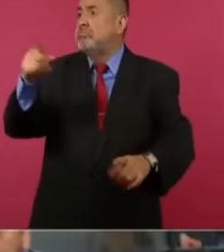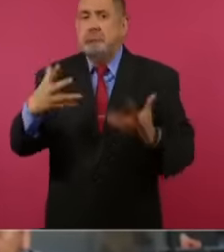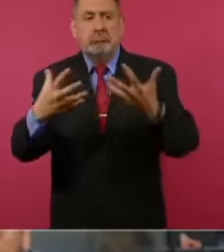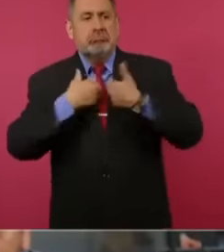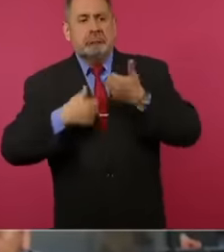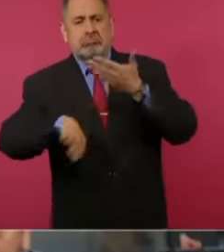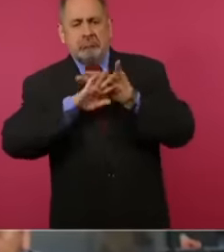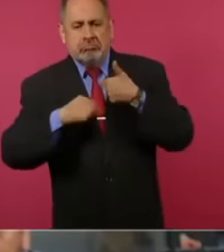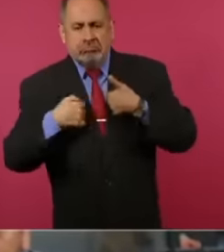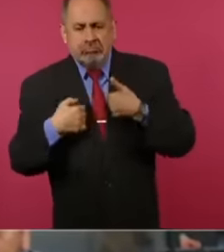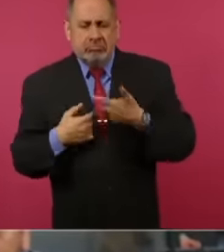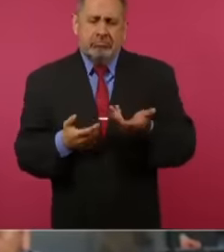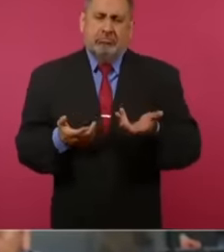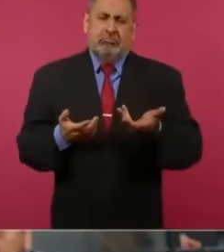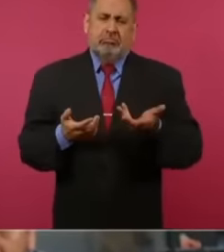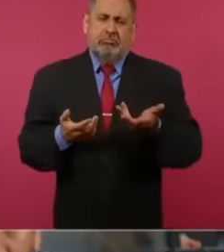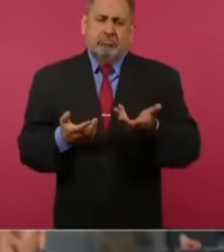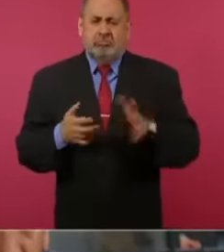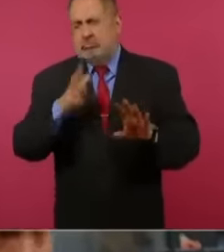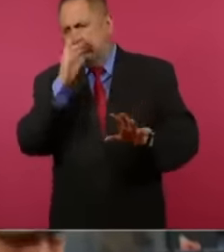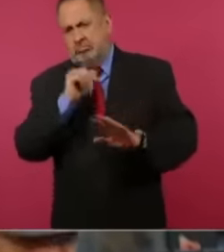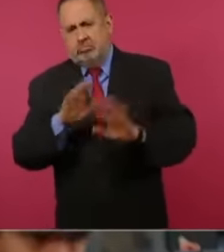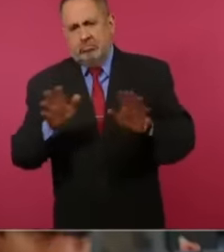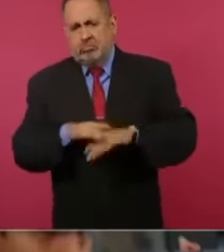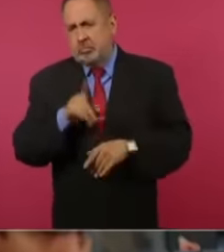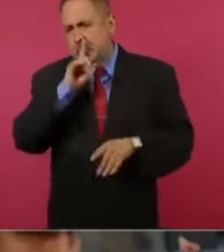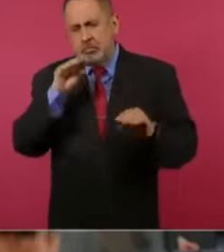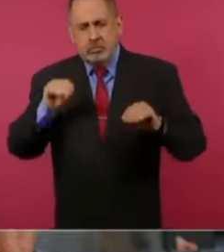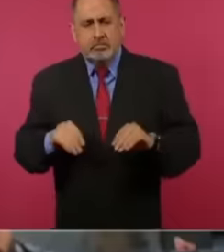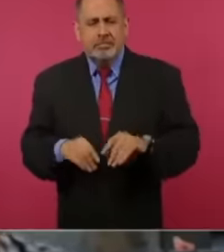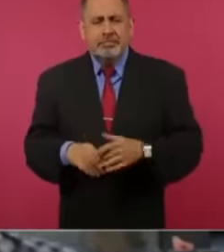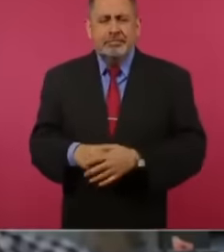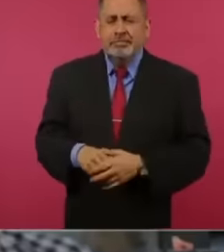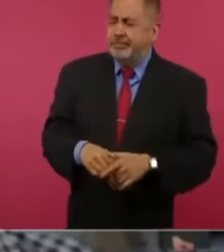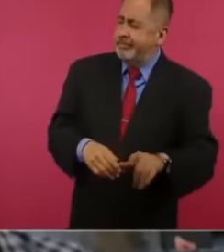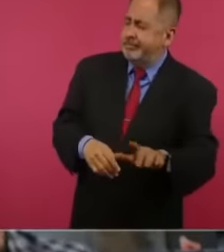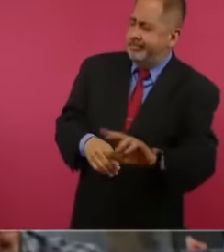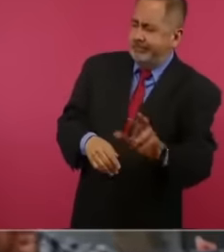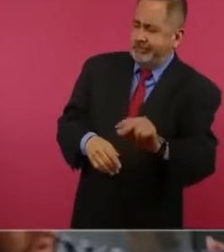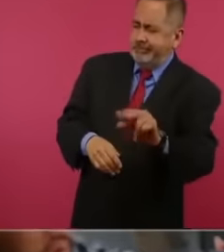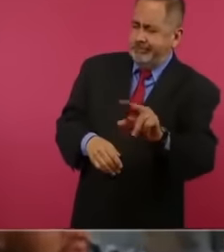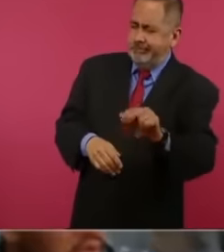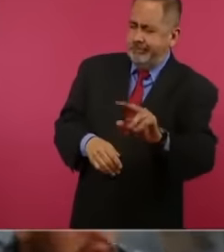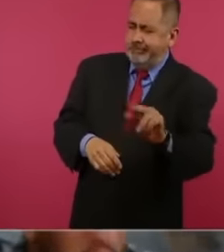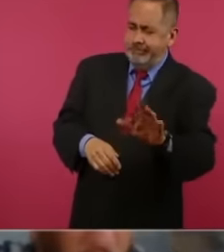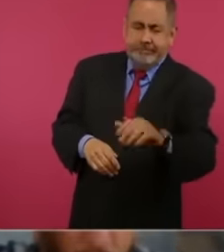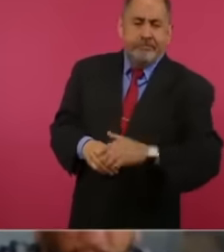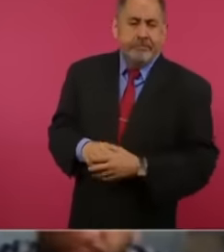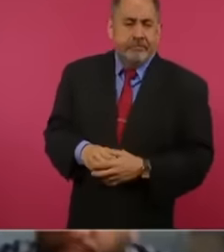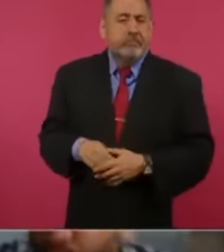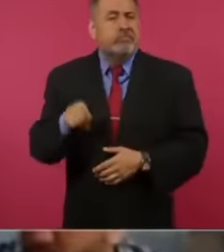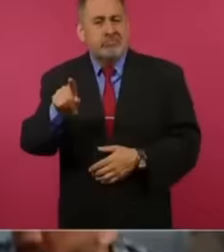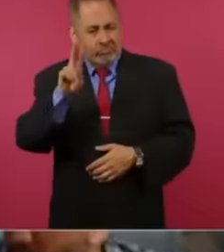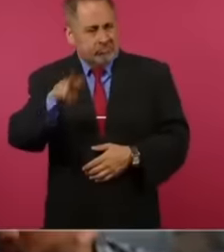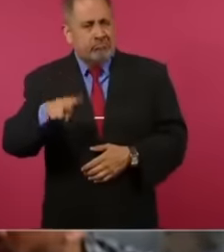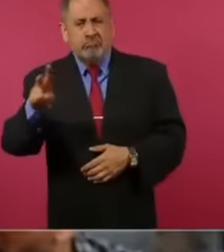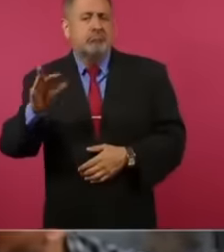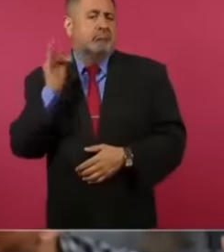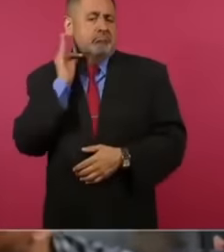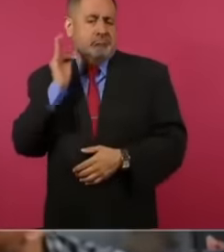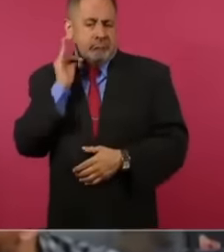revierte, persiguen, y luego se amafian. El ayuntamiento con